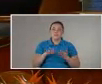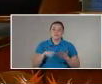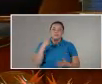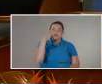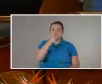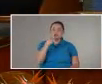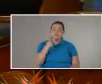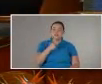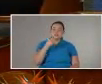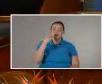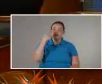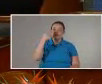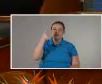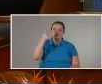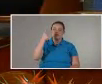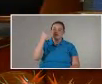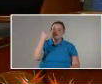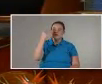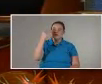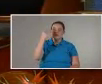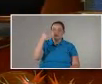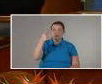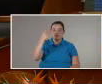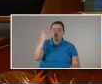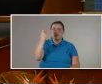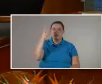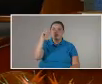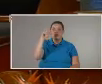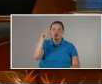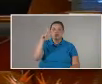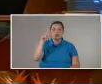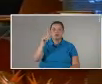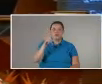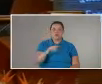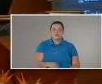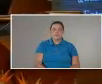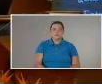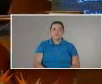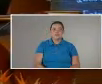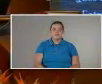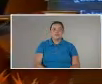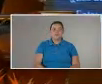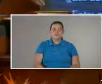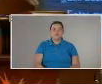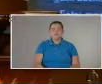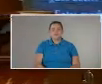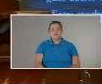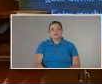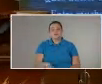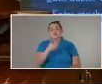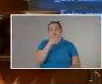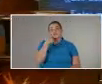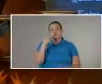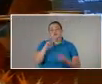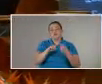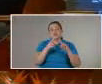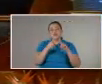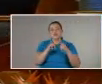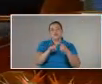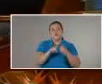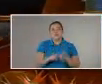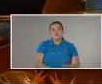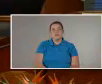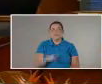muerte de su mejor amigo Jonatán. Y lo lloró, la Biblia dice que lo lloró, capítulo 1 de 2 de